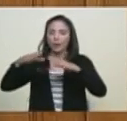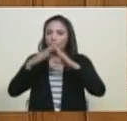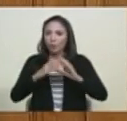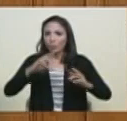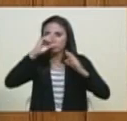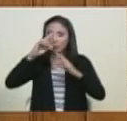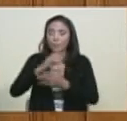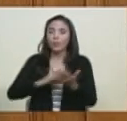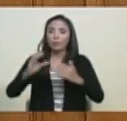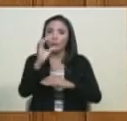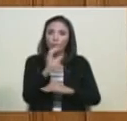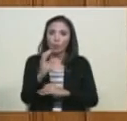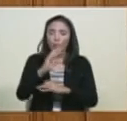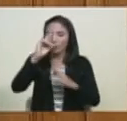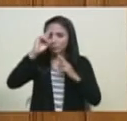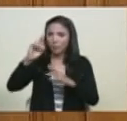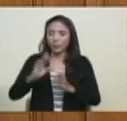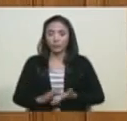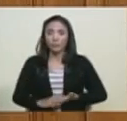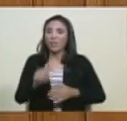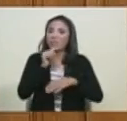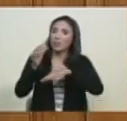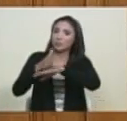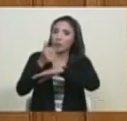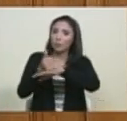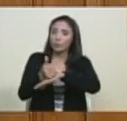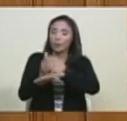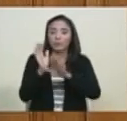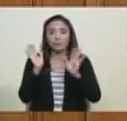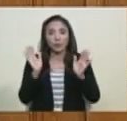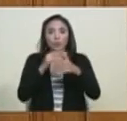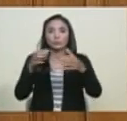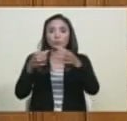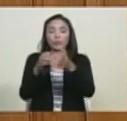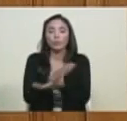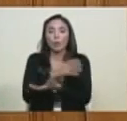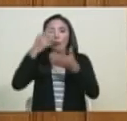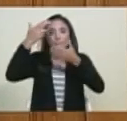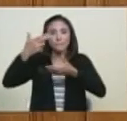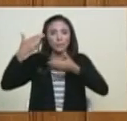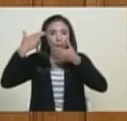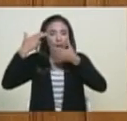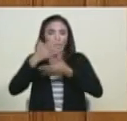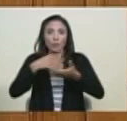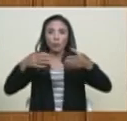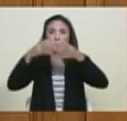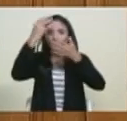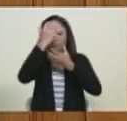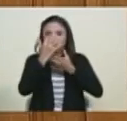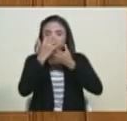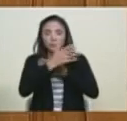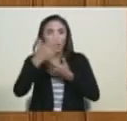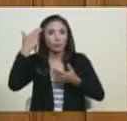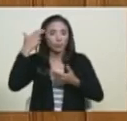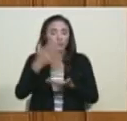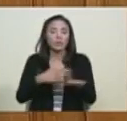pueblo de Colombia. Quien los desprestigia son los paramilitares y son los gobernantes de